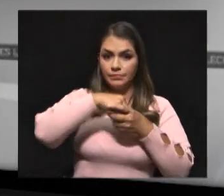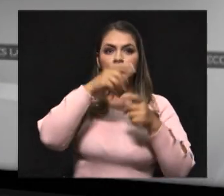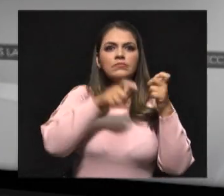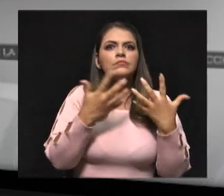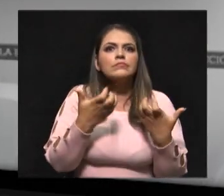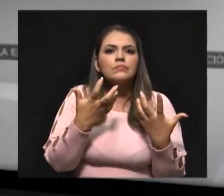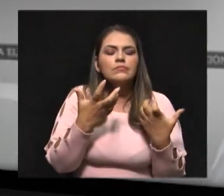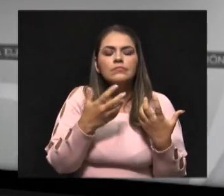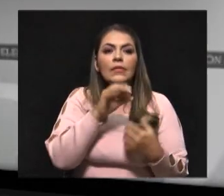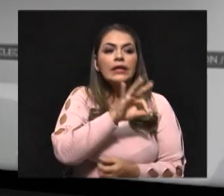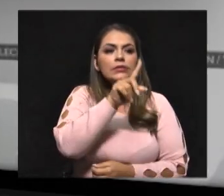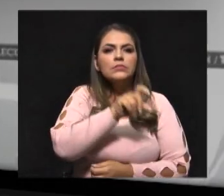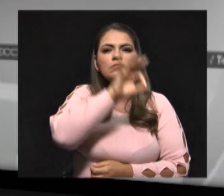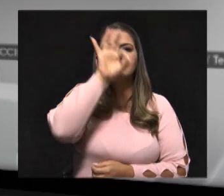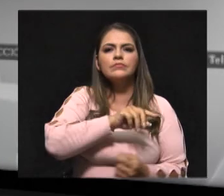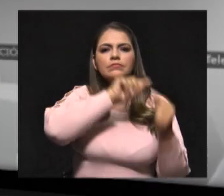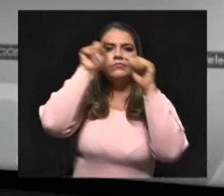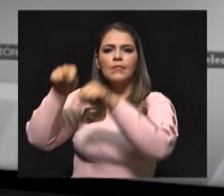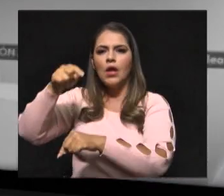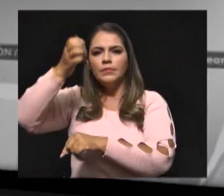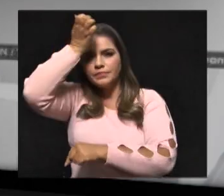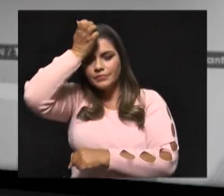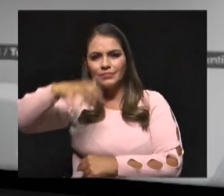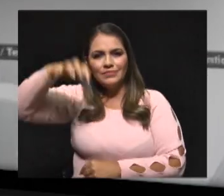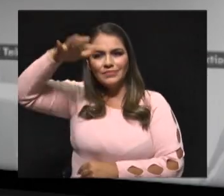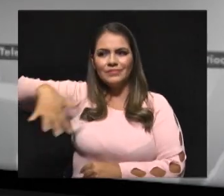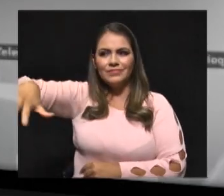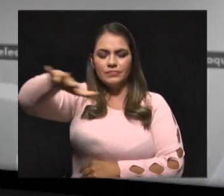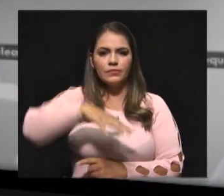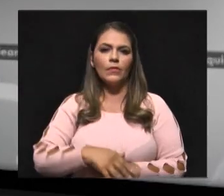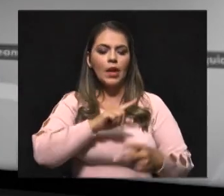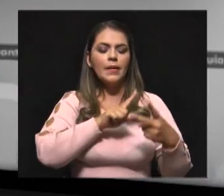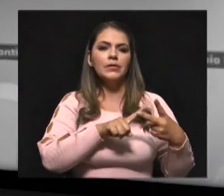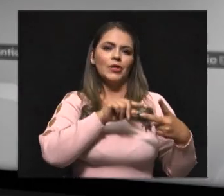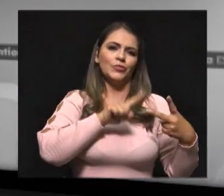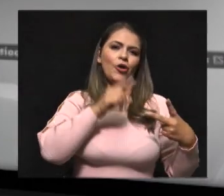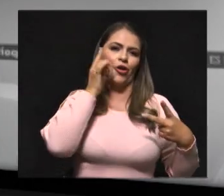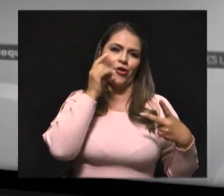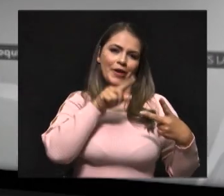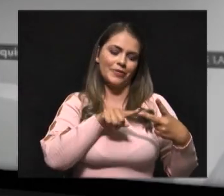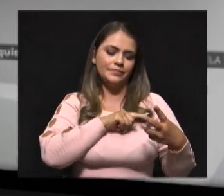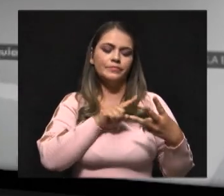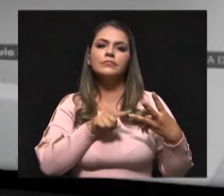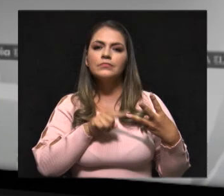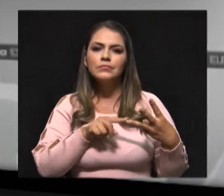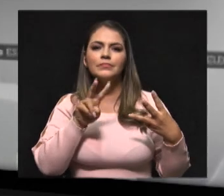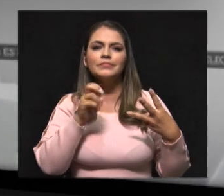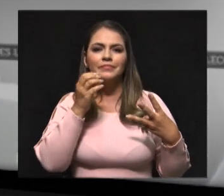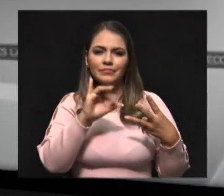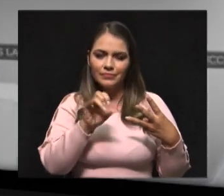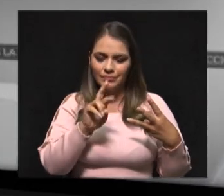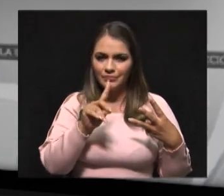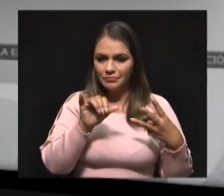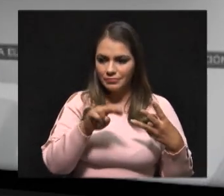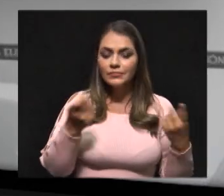turistas el 36% guatapé va en segundo lugar 26 por ciento negro claro está acá y ya también hay el tema de jardín muy cerca